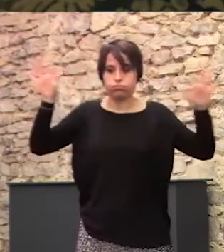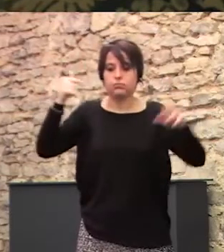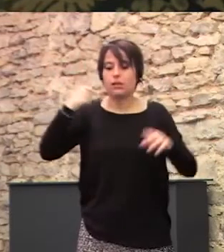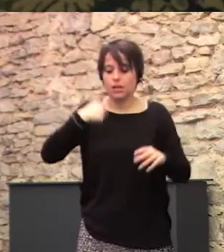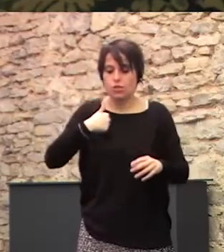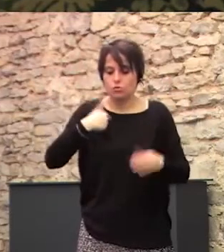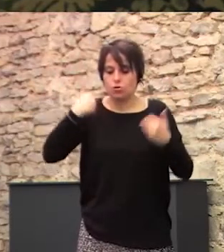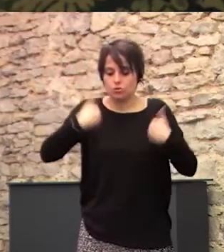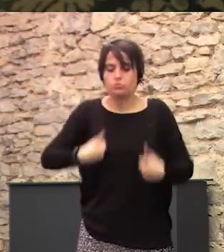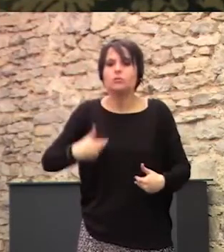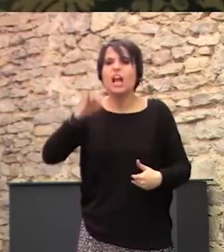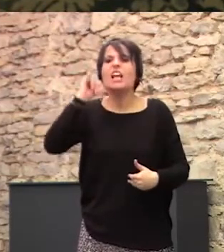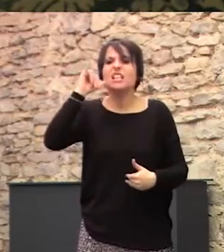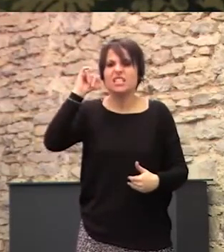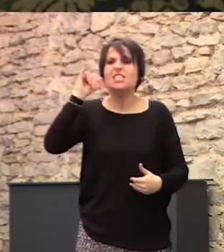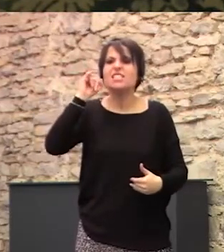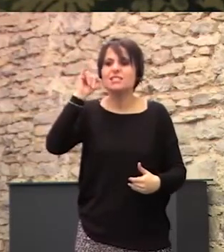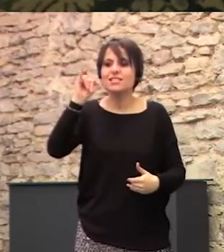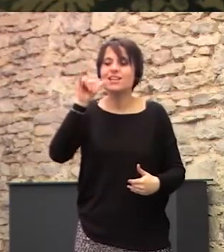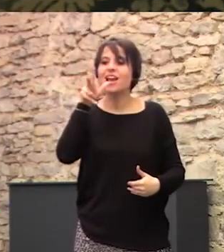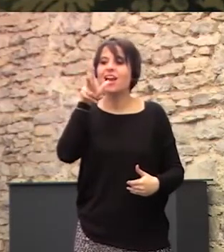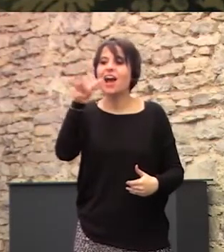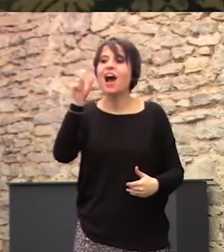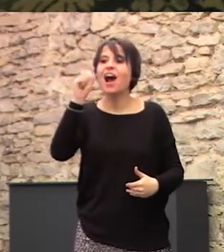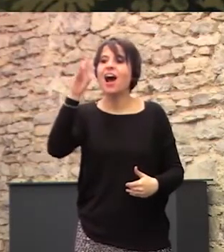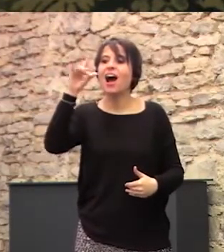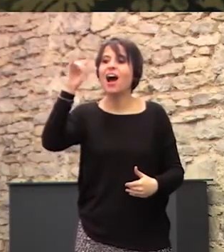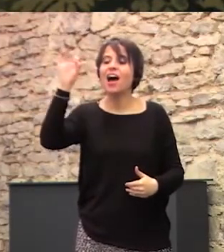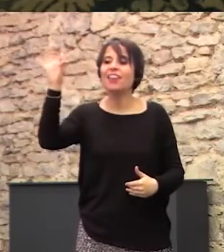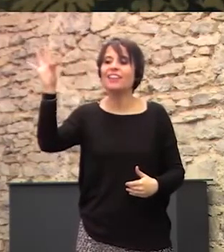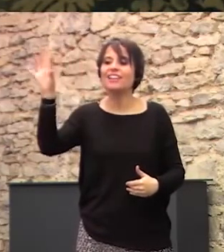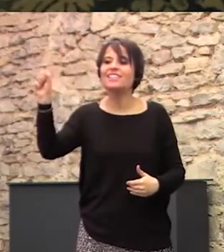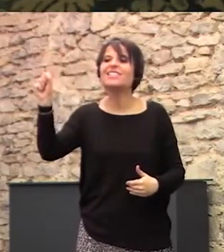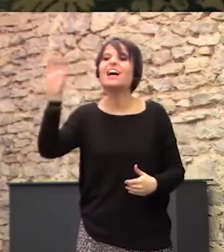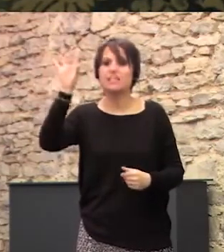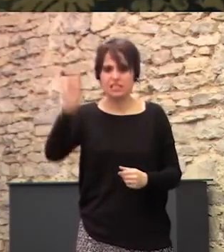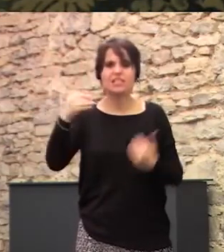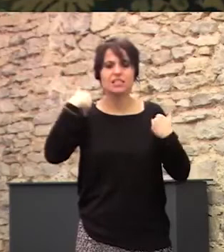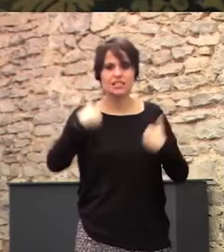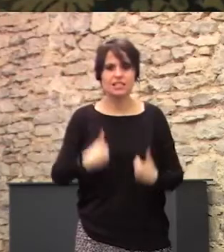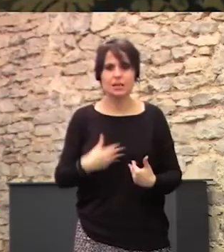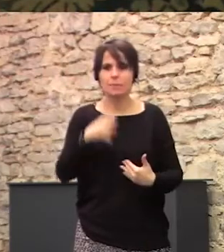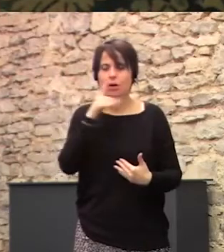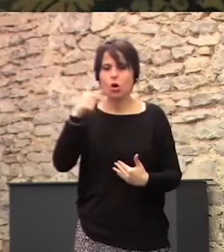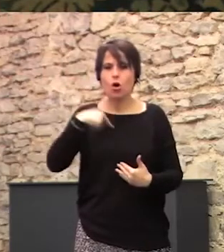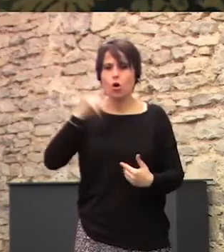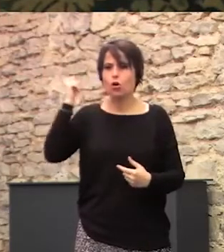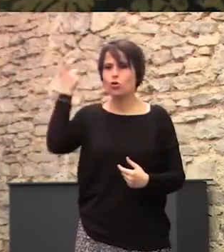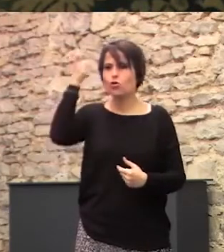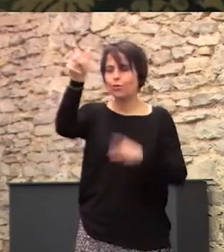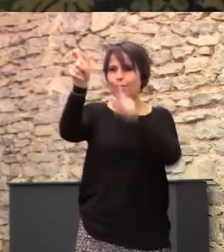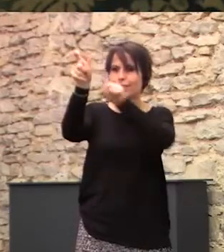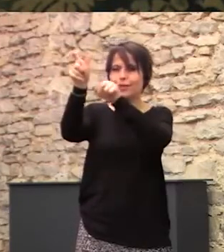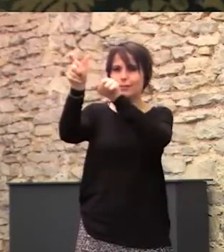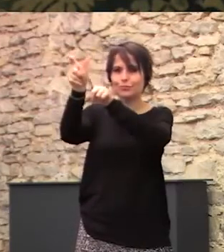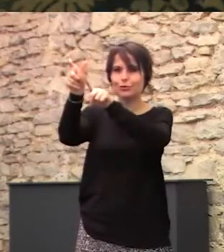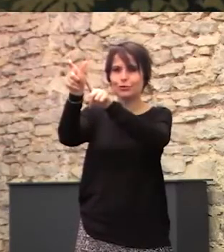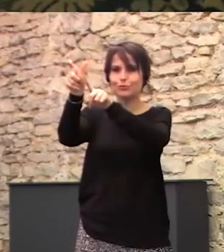considero jihadista, ¿sí? Pero hubiera chocado porque hoy en día hay una acepción de este término